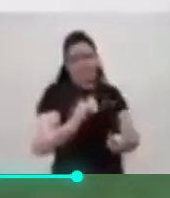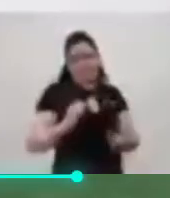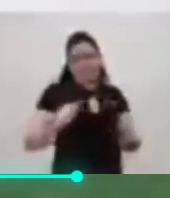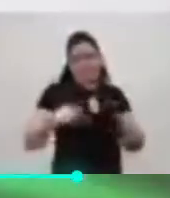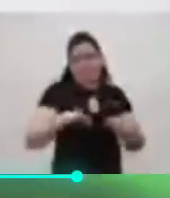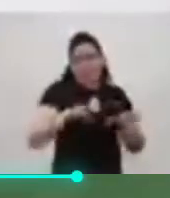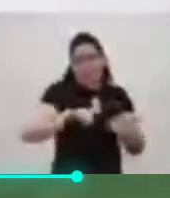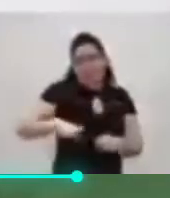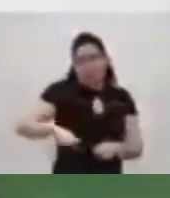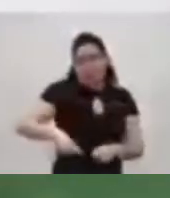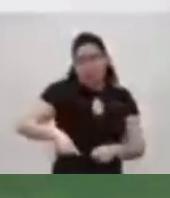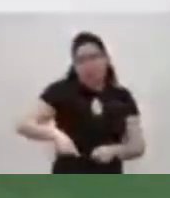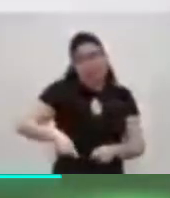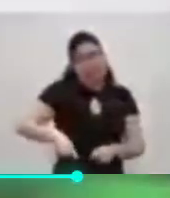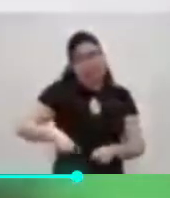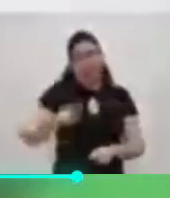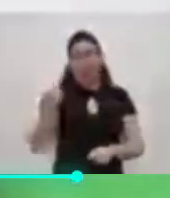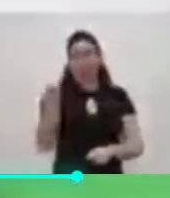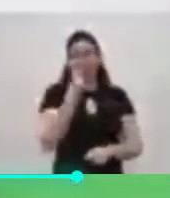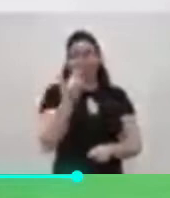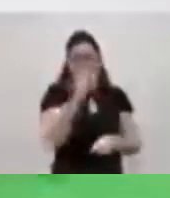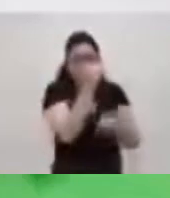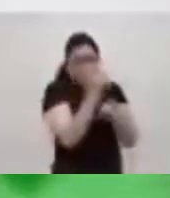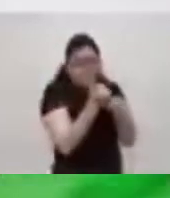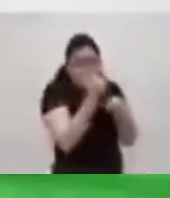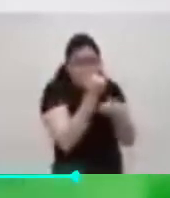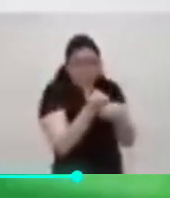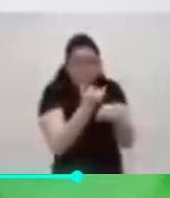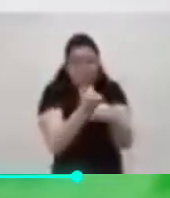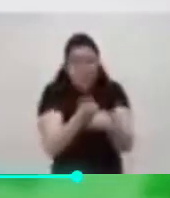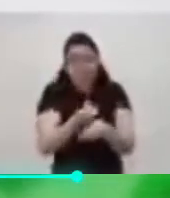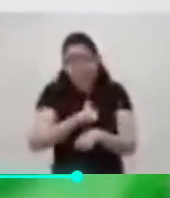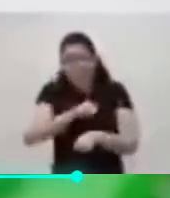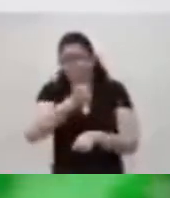peritaje. Lo que no se puede es estar haciendo un uso